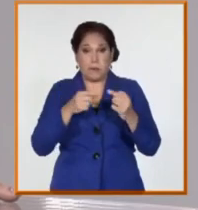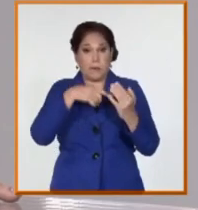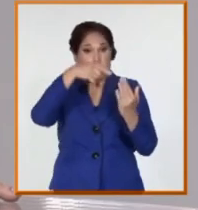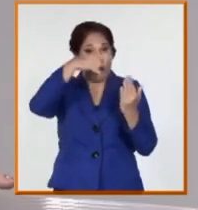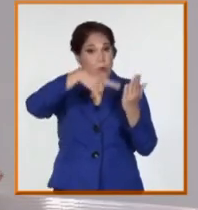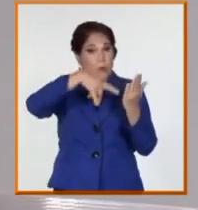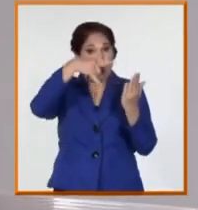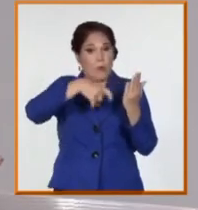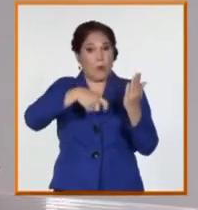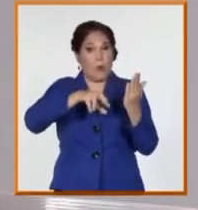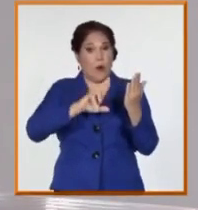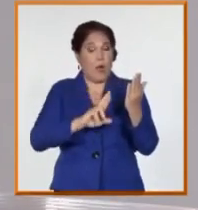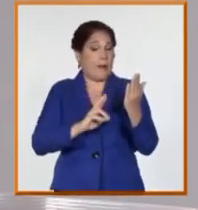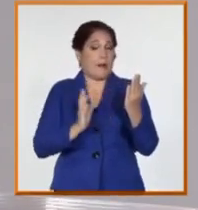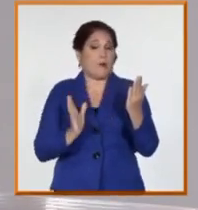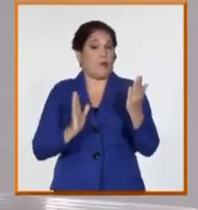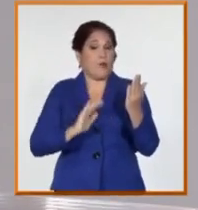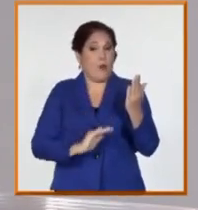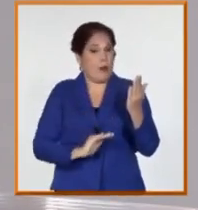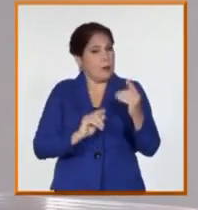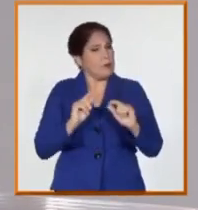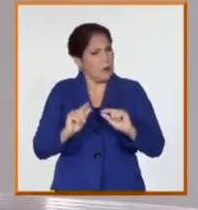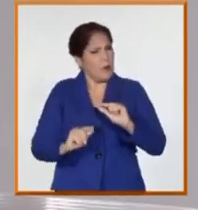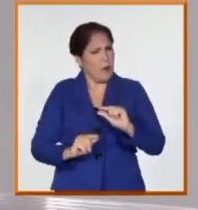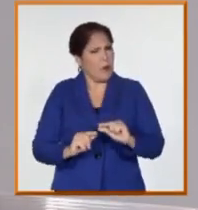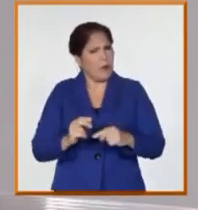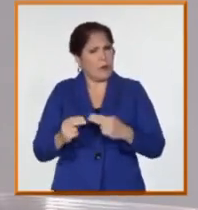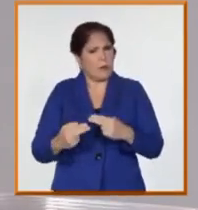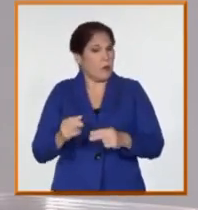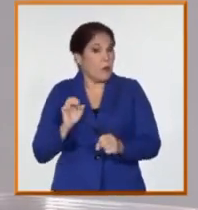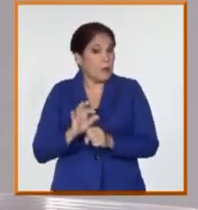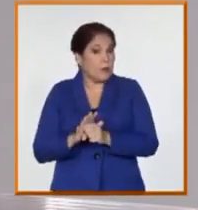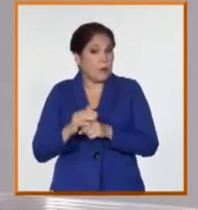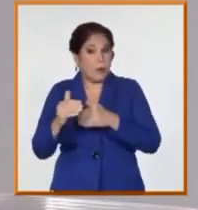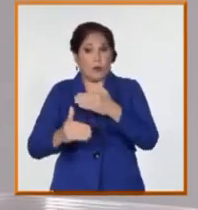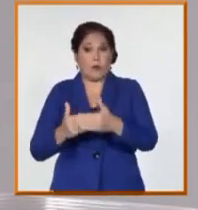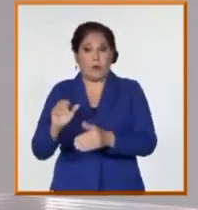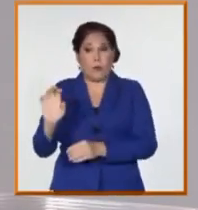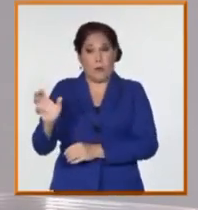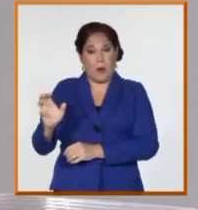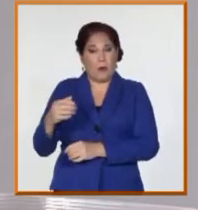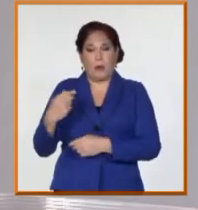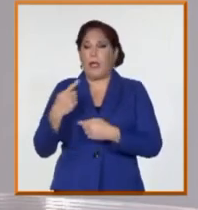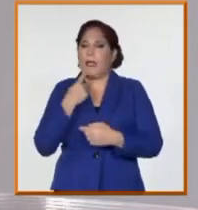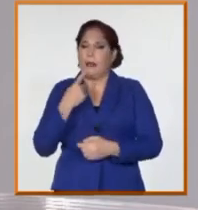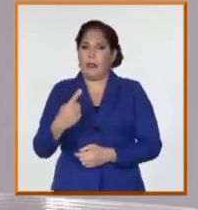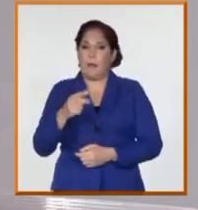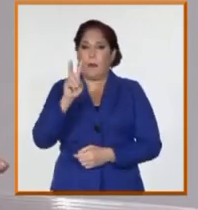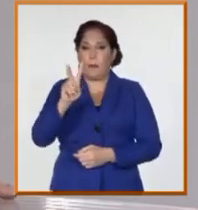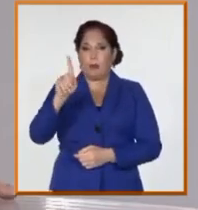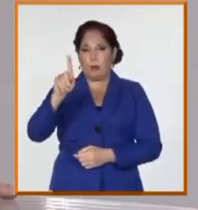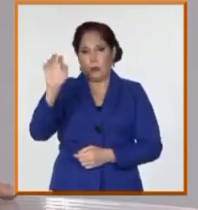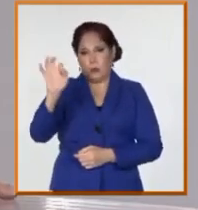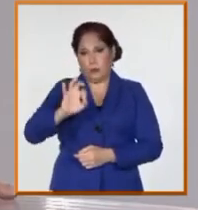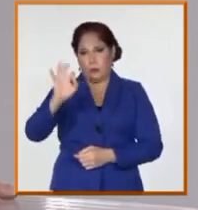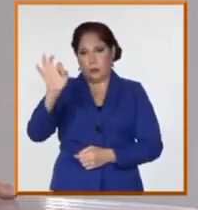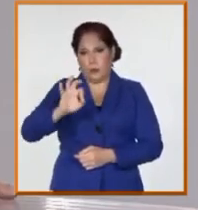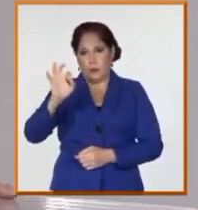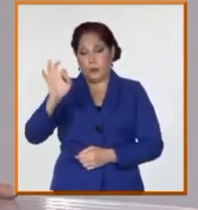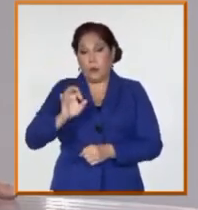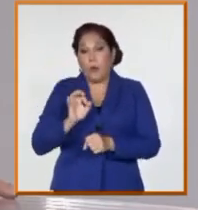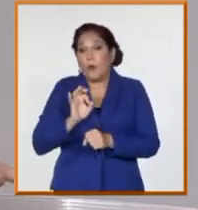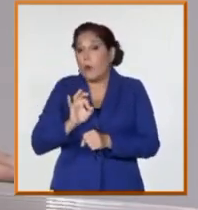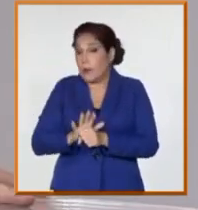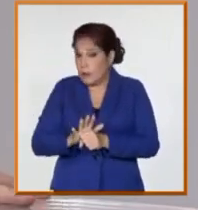imposible nuestro sistema empresarial desde su inicio nosotros nos dimos la tarea primero decir que el 21% en el cuando